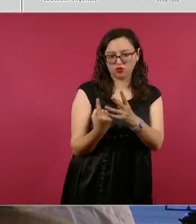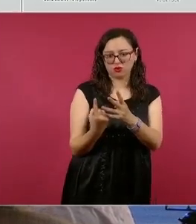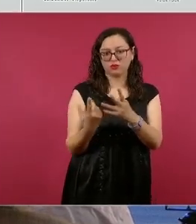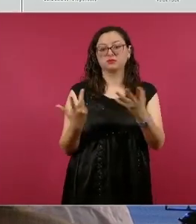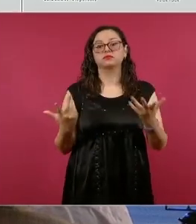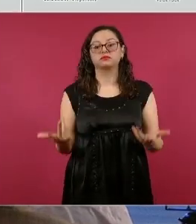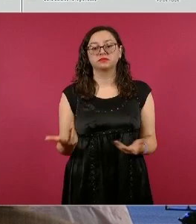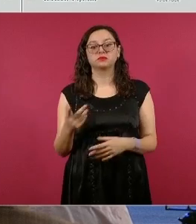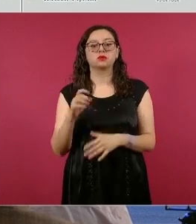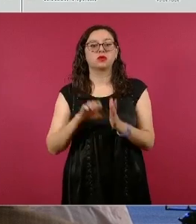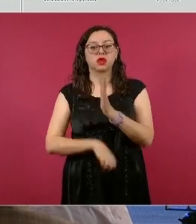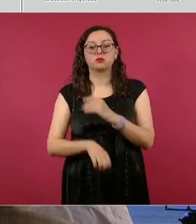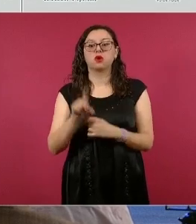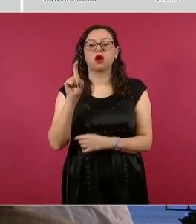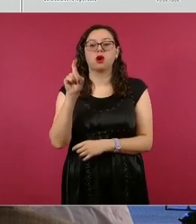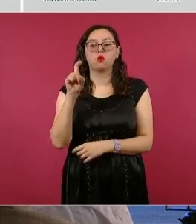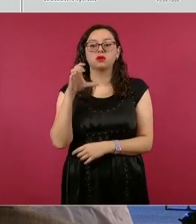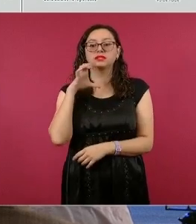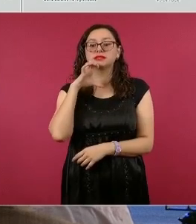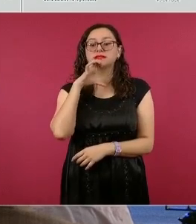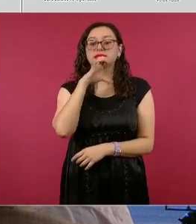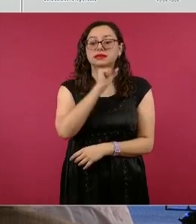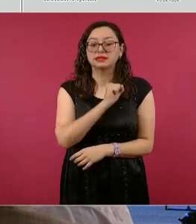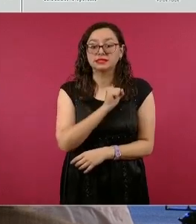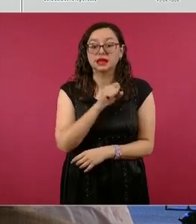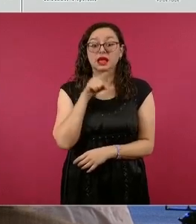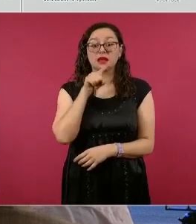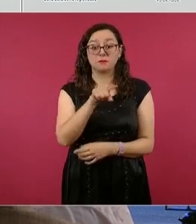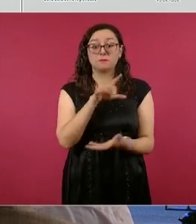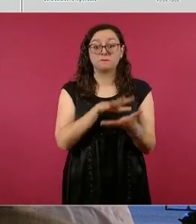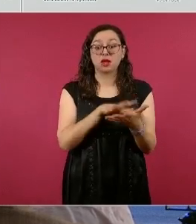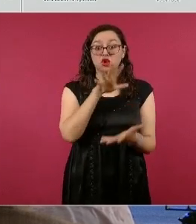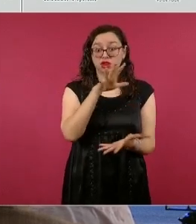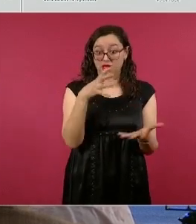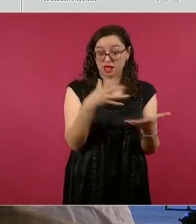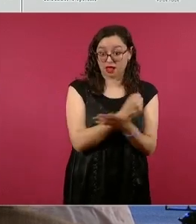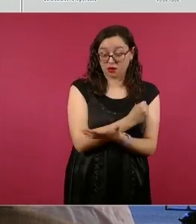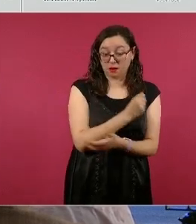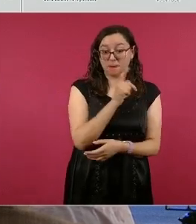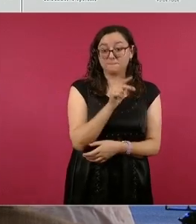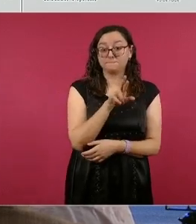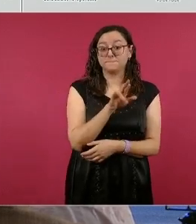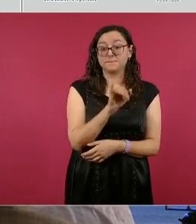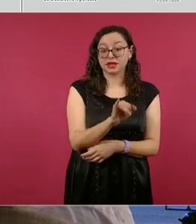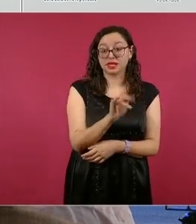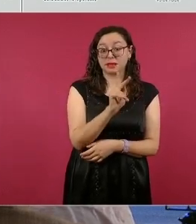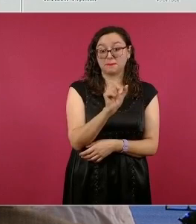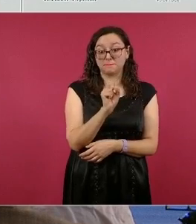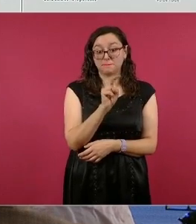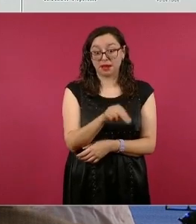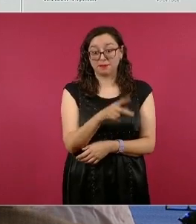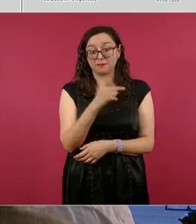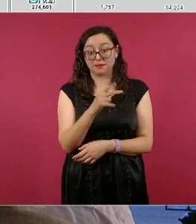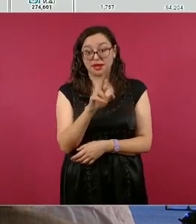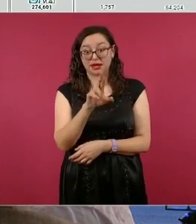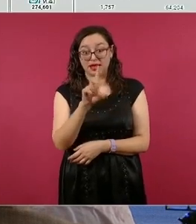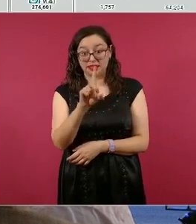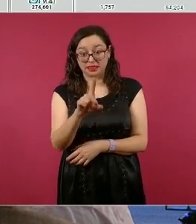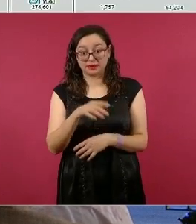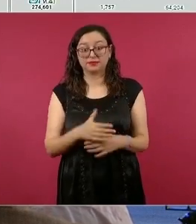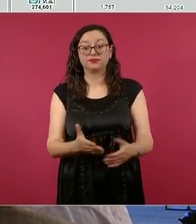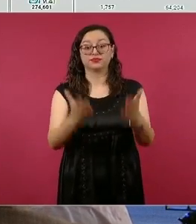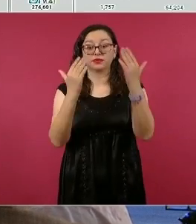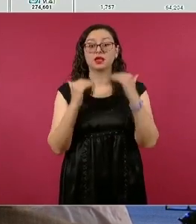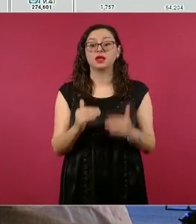de Aguascalientes, aquí podemos ver que quien obtiene la mayoría es PRI, PAN, PRD, vámonos, Baja